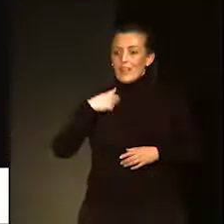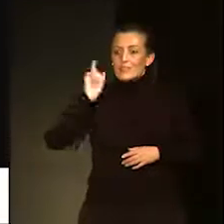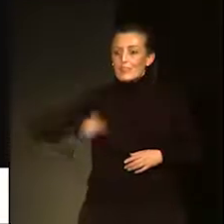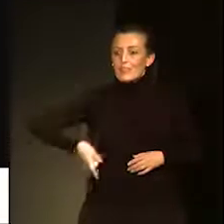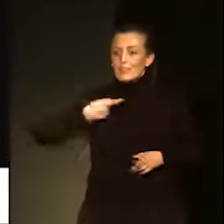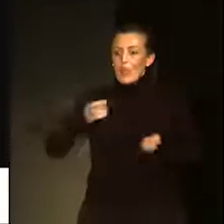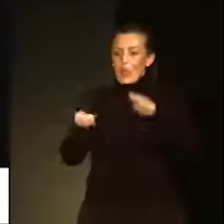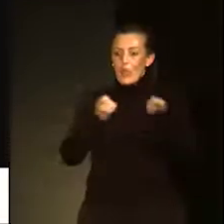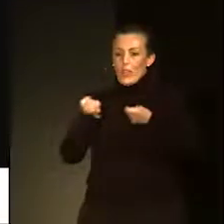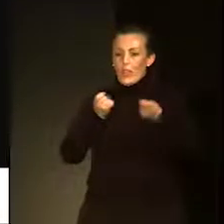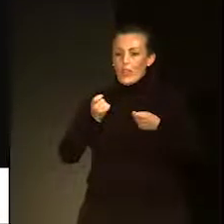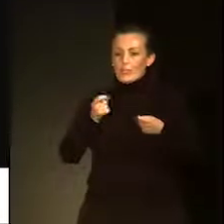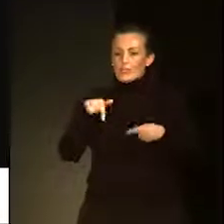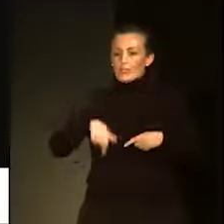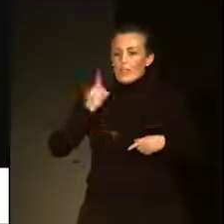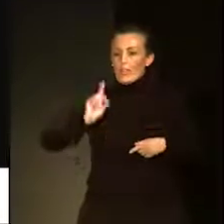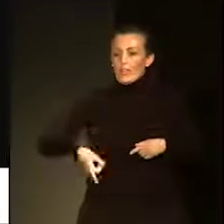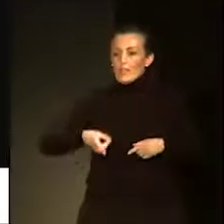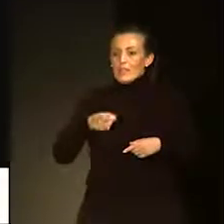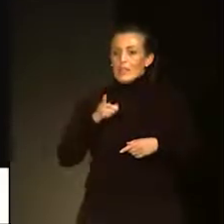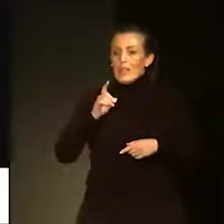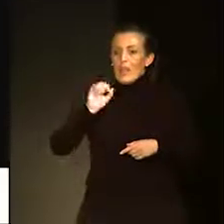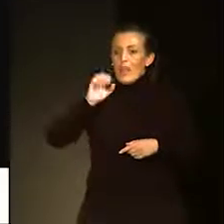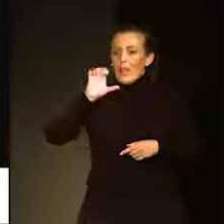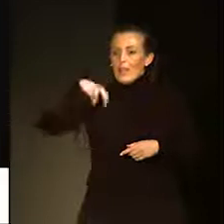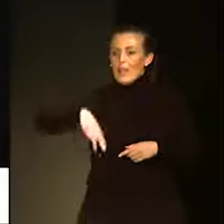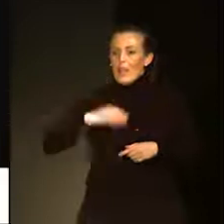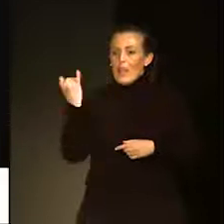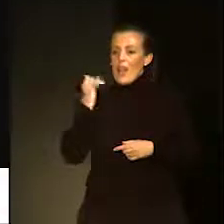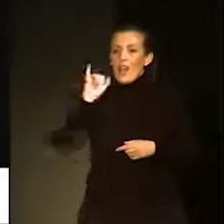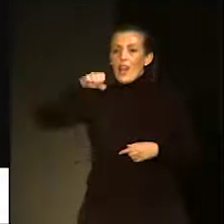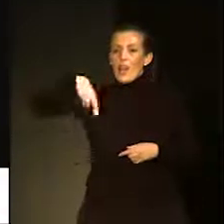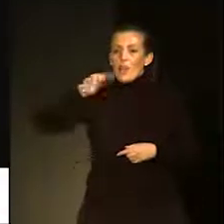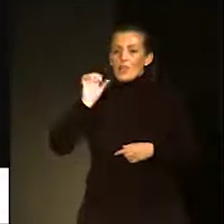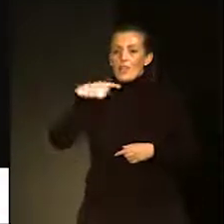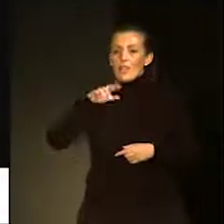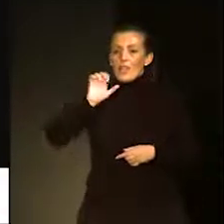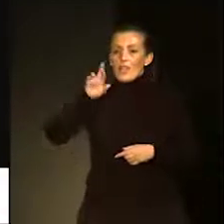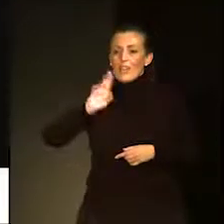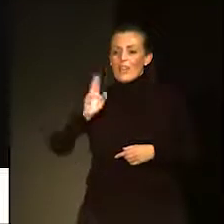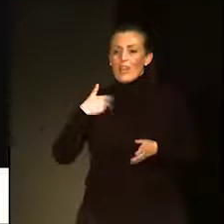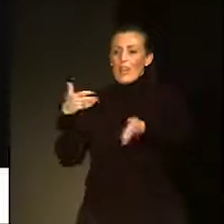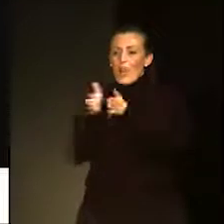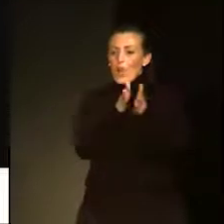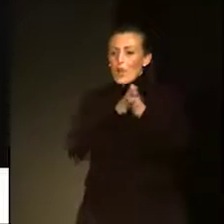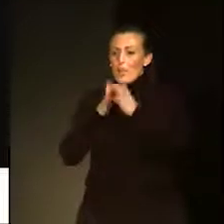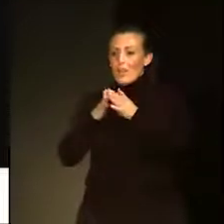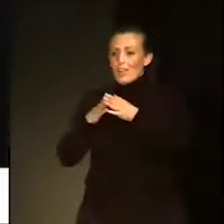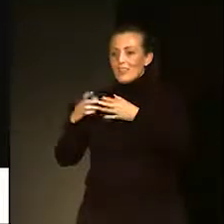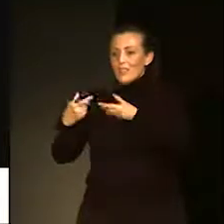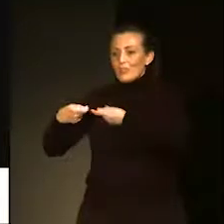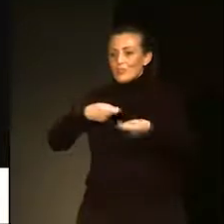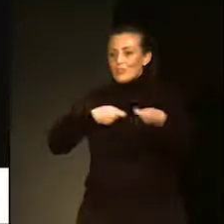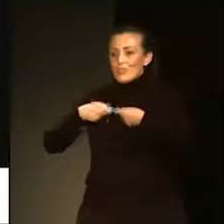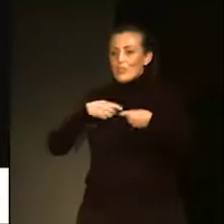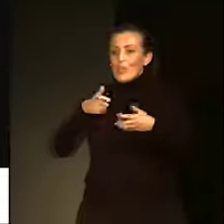de coordinación de esta Dirección General del INAEM, Jaime Guerra, a mis compañeros de corporación del